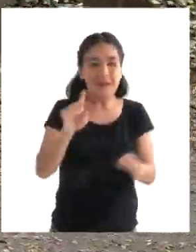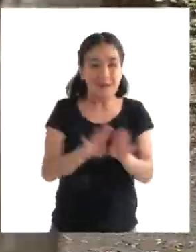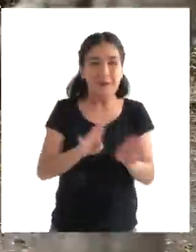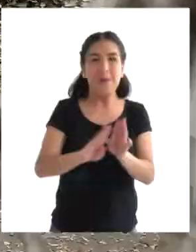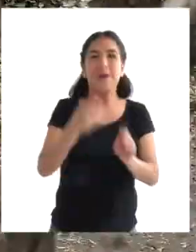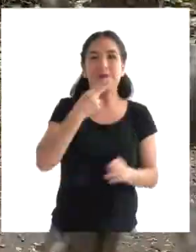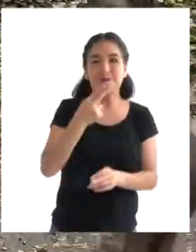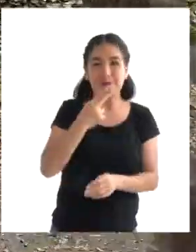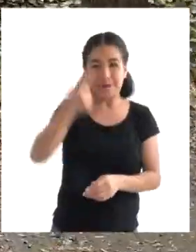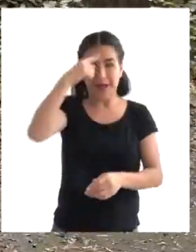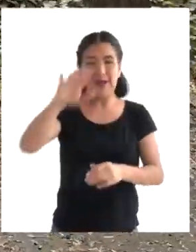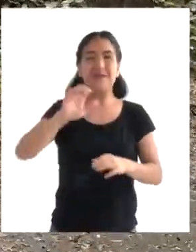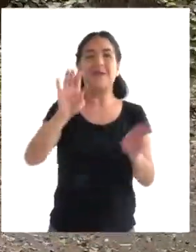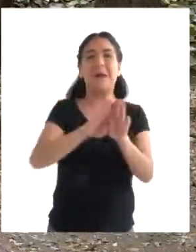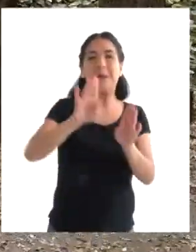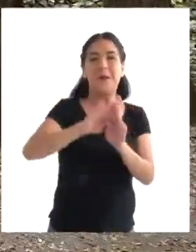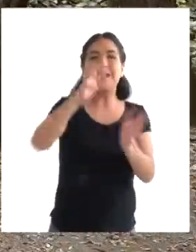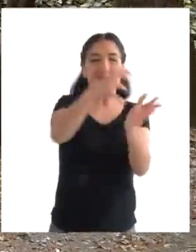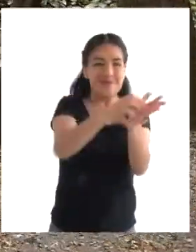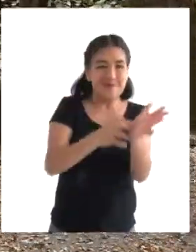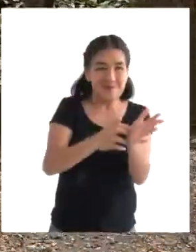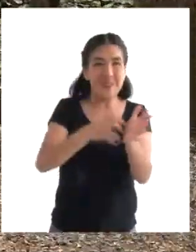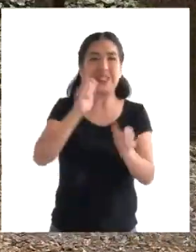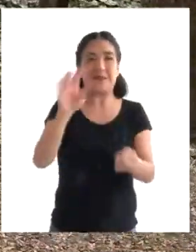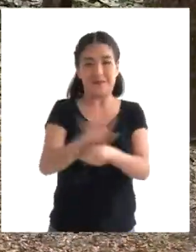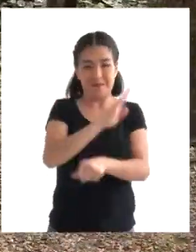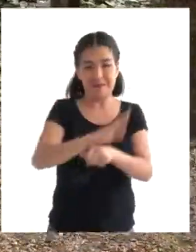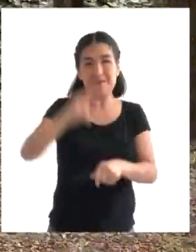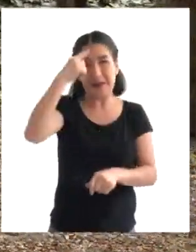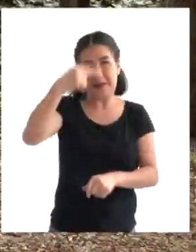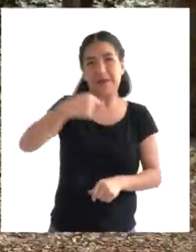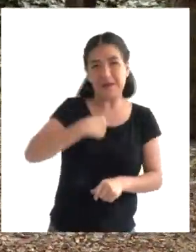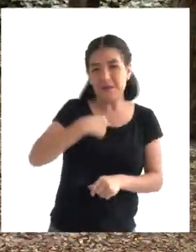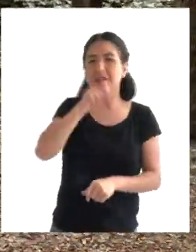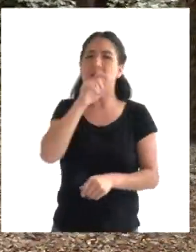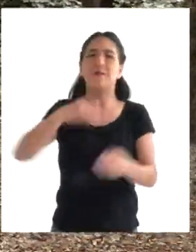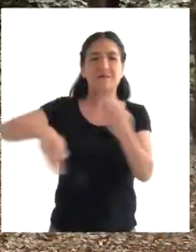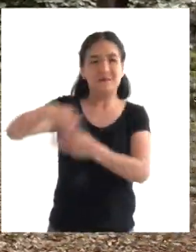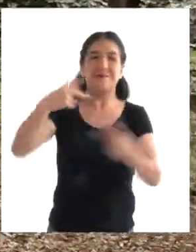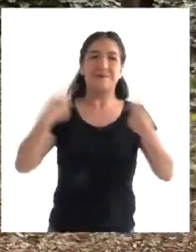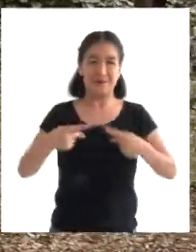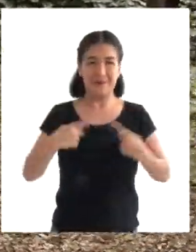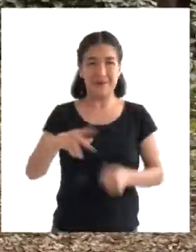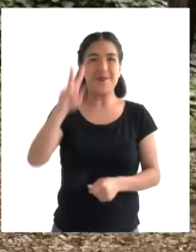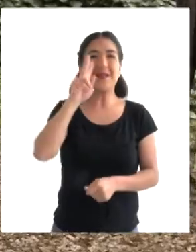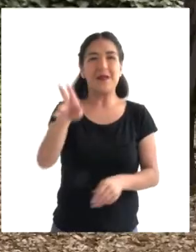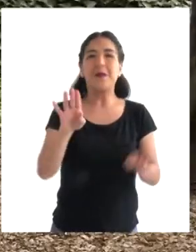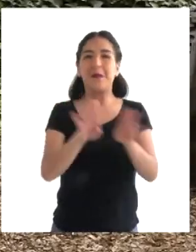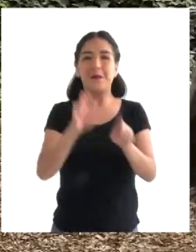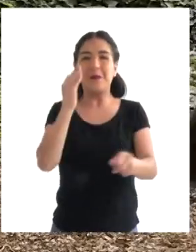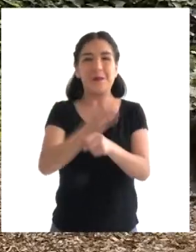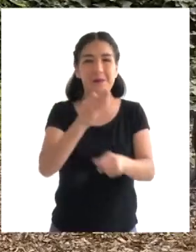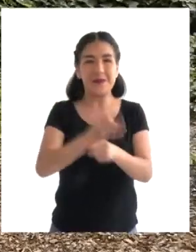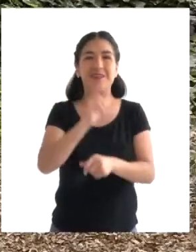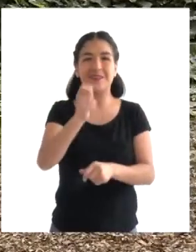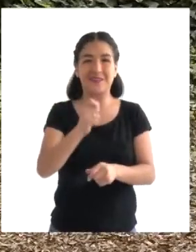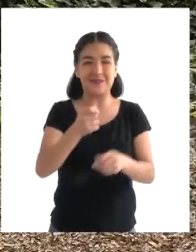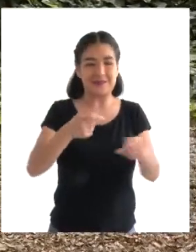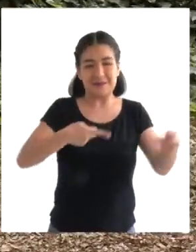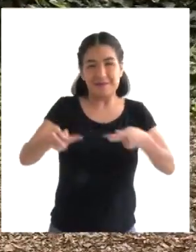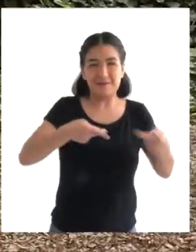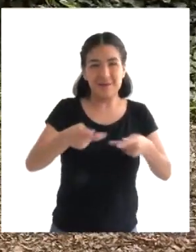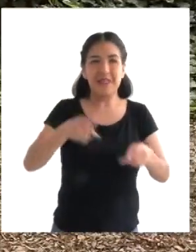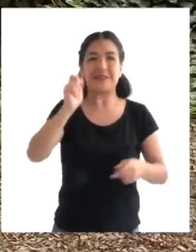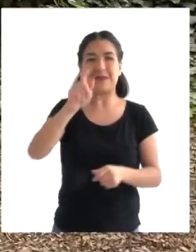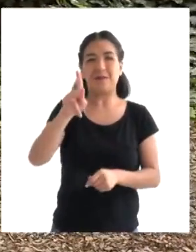recursos, ahorros y beneficios para sí mismos y para los otros. Veamos una cápsula sobre cómo desarrollar la habilidad de